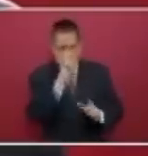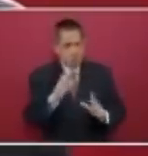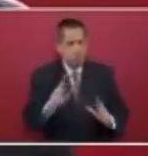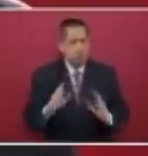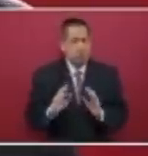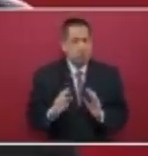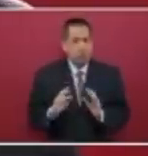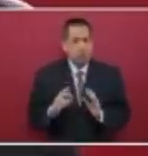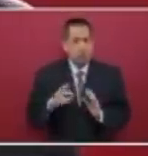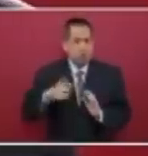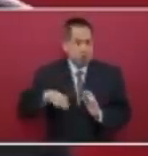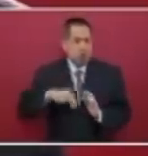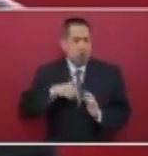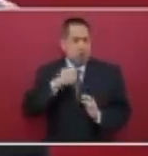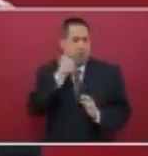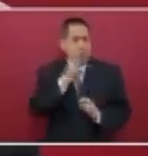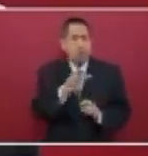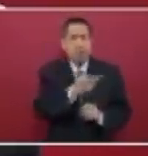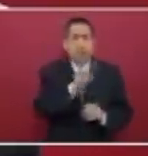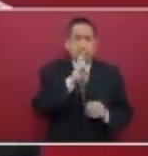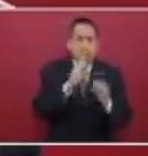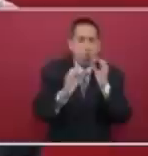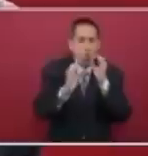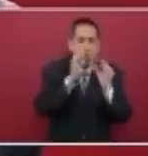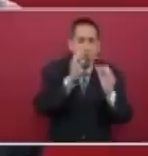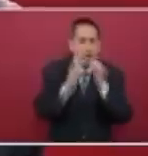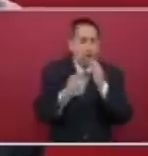nosotros estamos apostando al diálogo